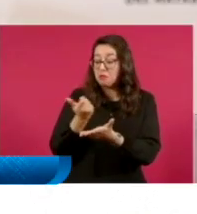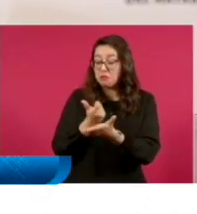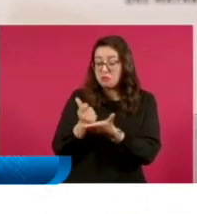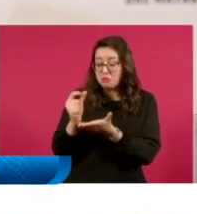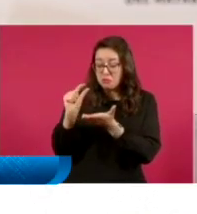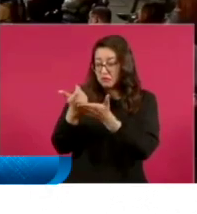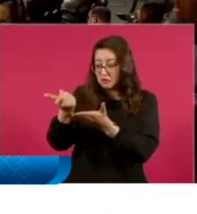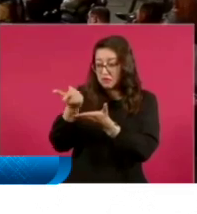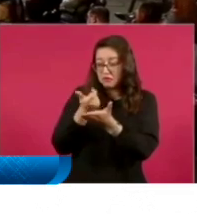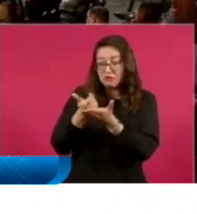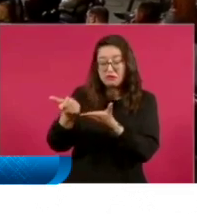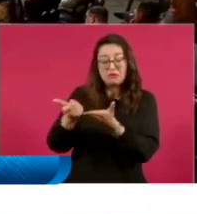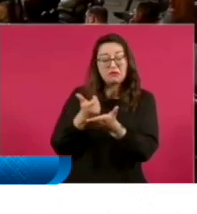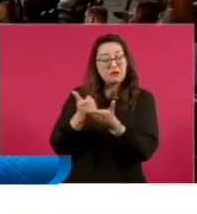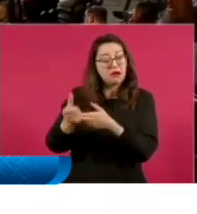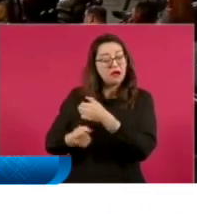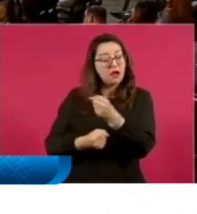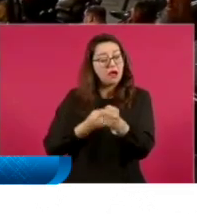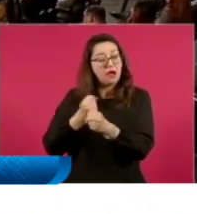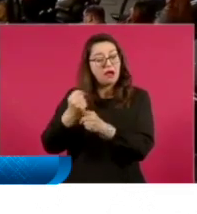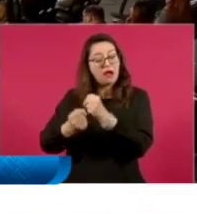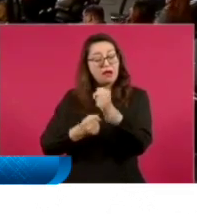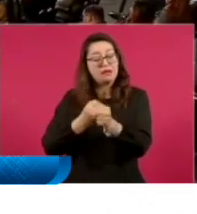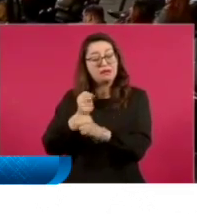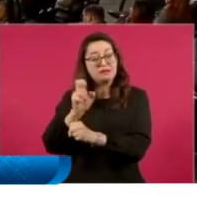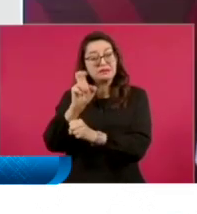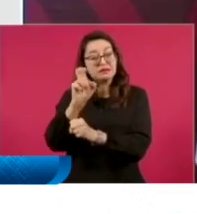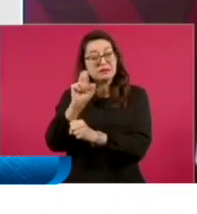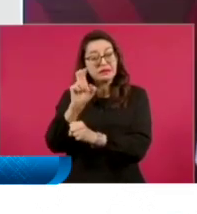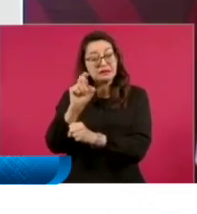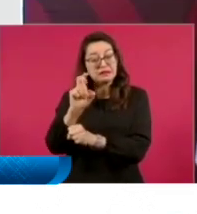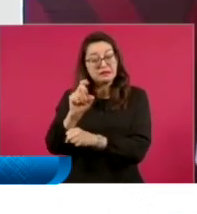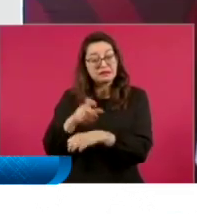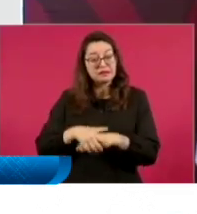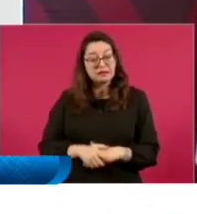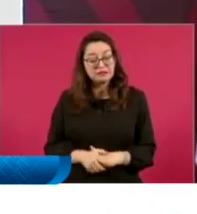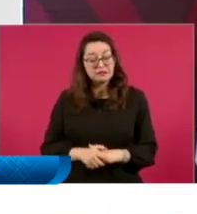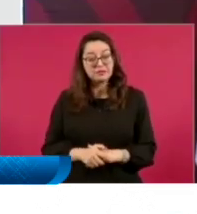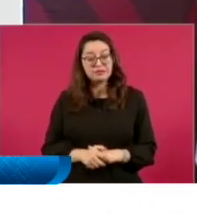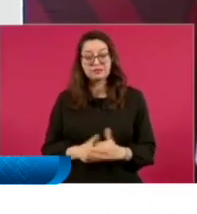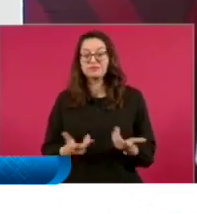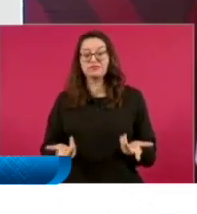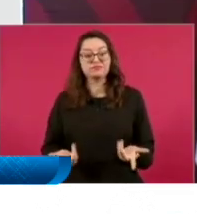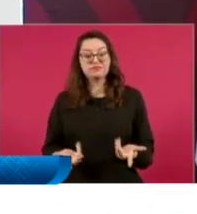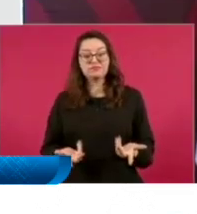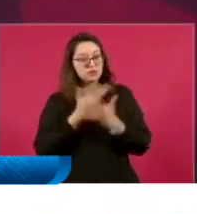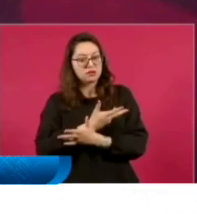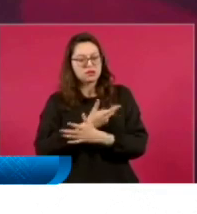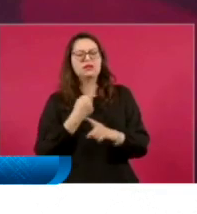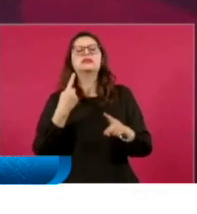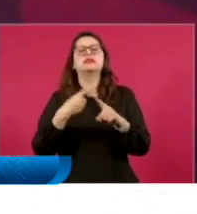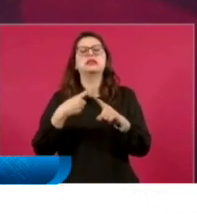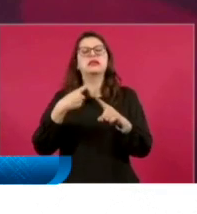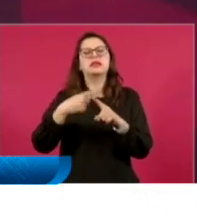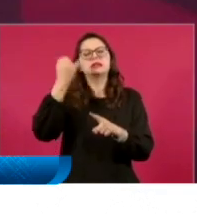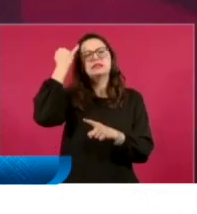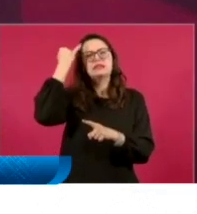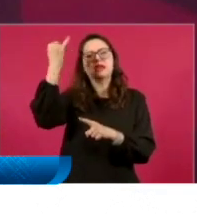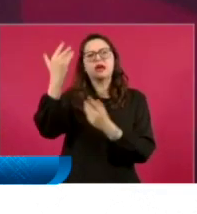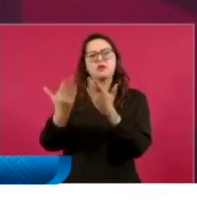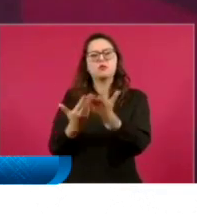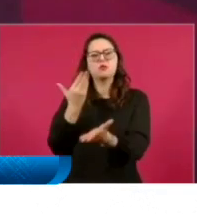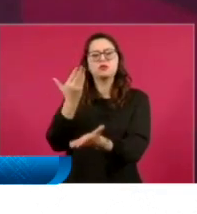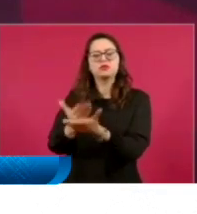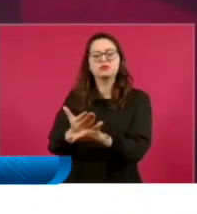Andrés Manuel López Obrador abrió su cuenta oficial de TikTok y aprovechó esta plataforma para disculparse con la